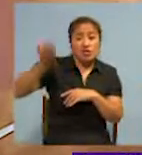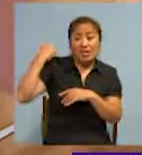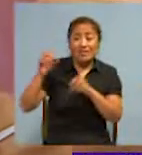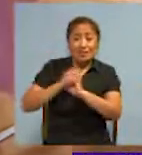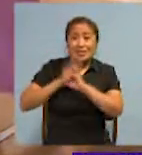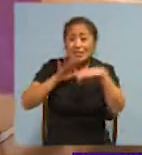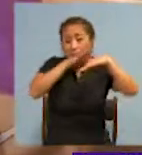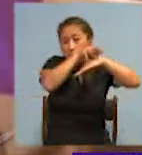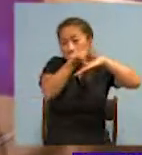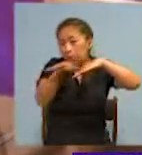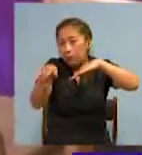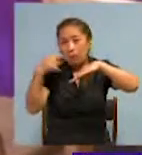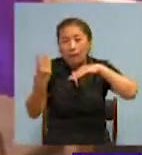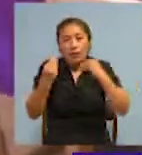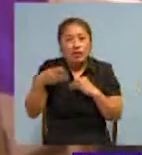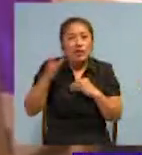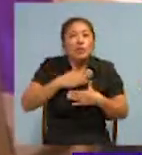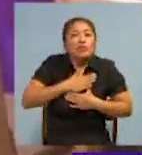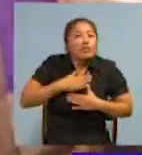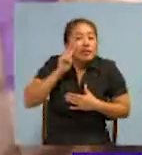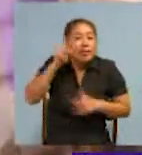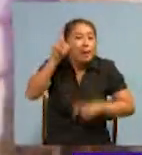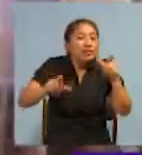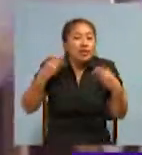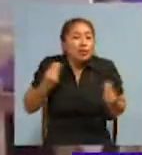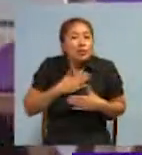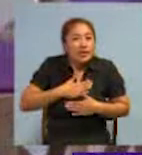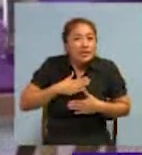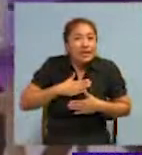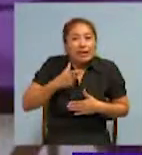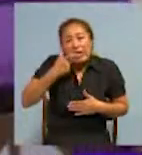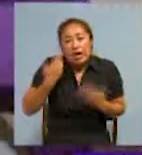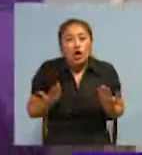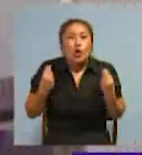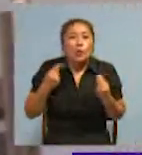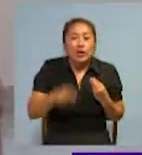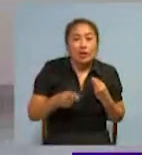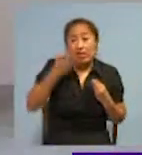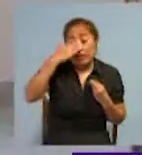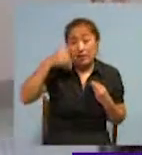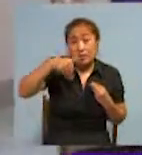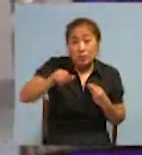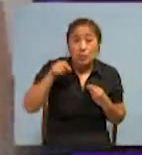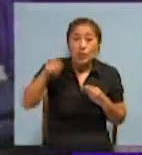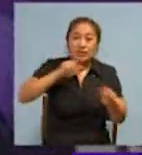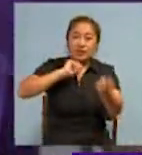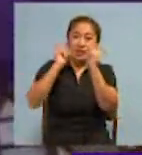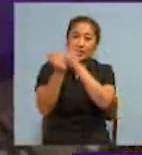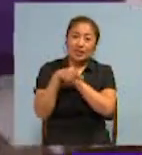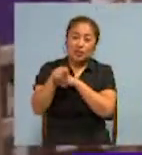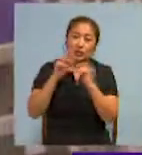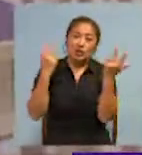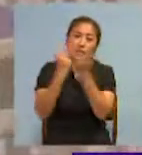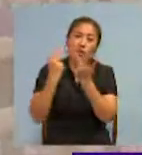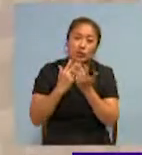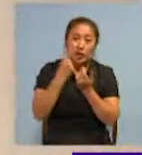aquel trágico alud como siente cómo ve a la gente como como está de ánimo la gente después de lo que ha pasado y de esta transformación que usted está hablando no de